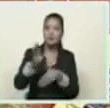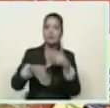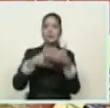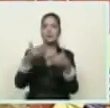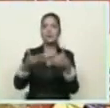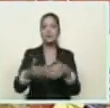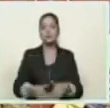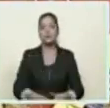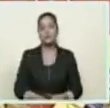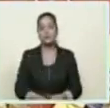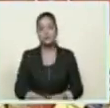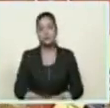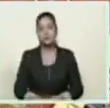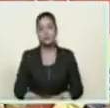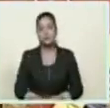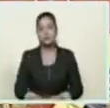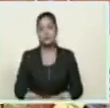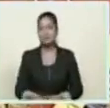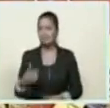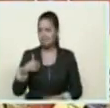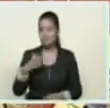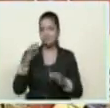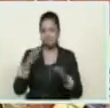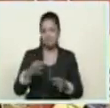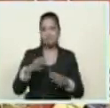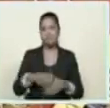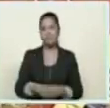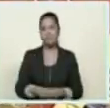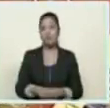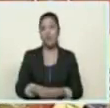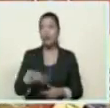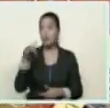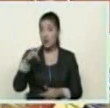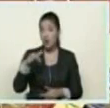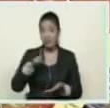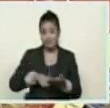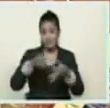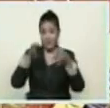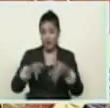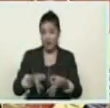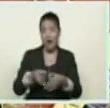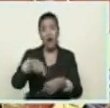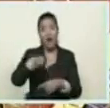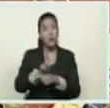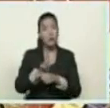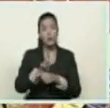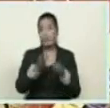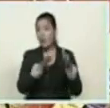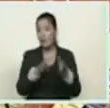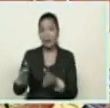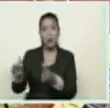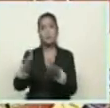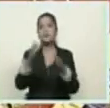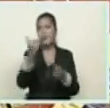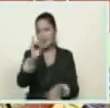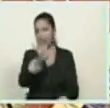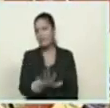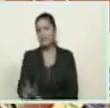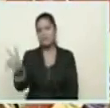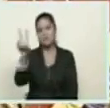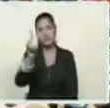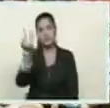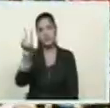de recuperación no tuve dudas y hoy tengo la certeza de que el 11 camino que tiene el país